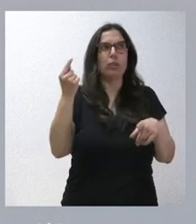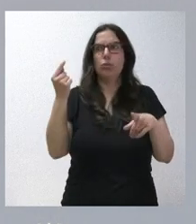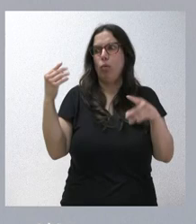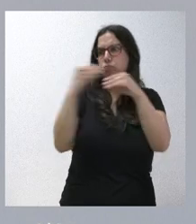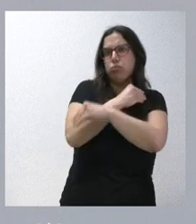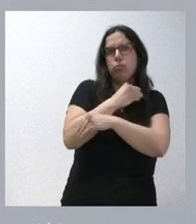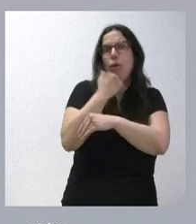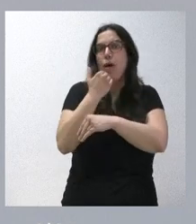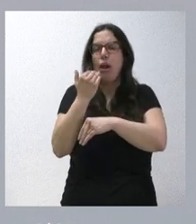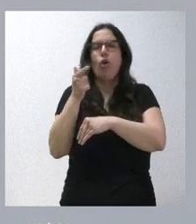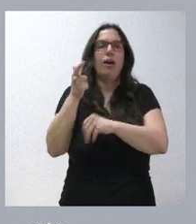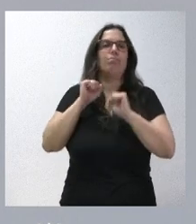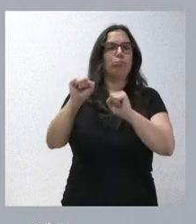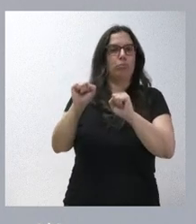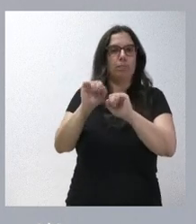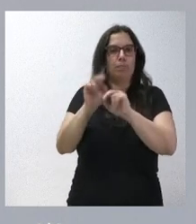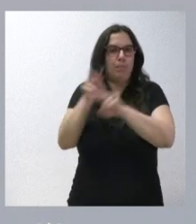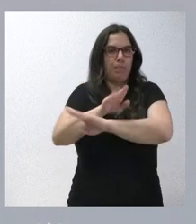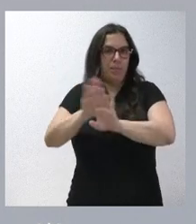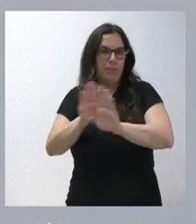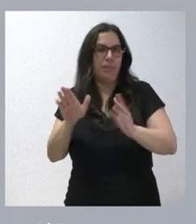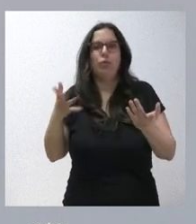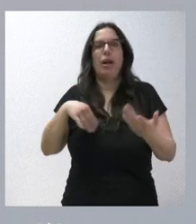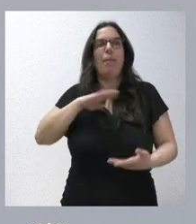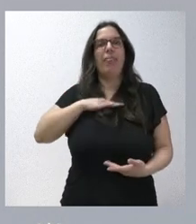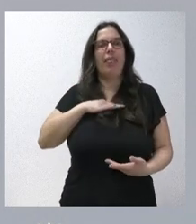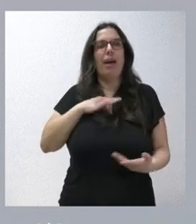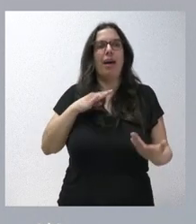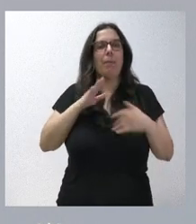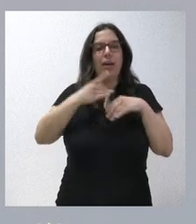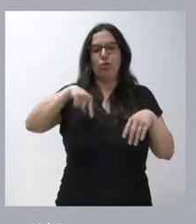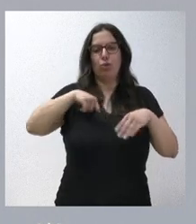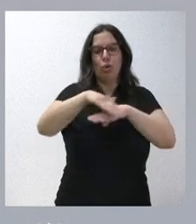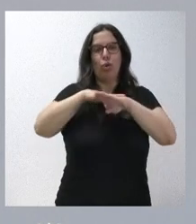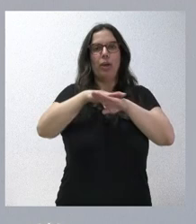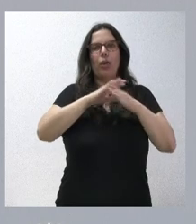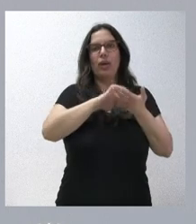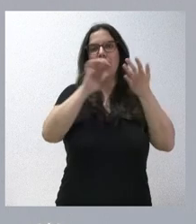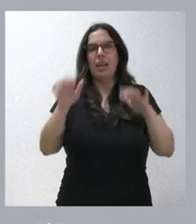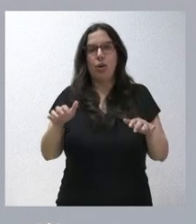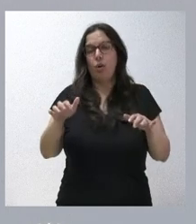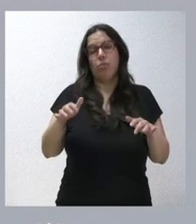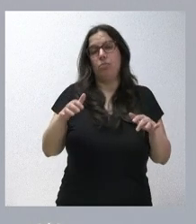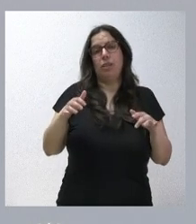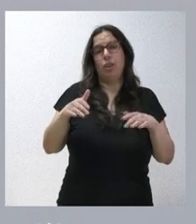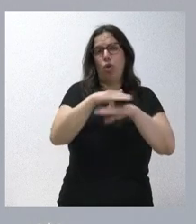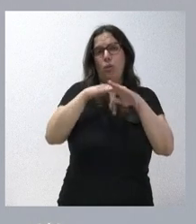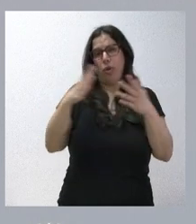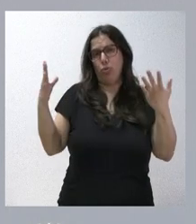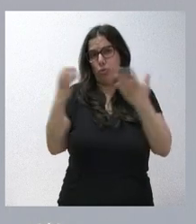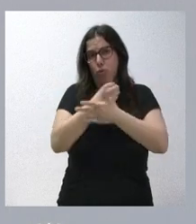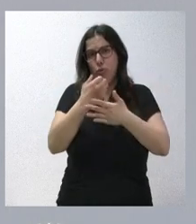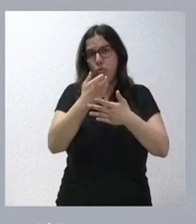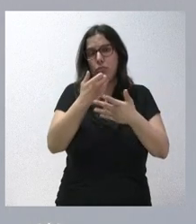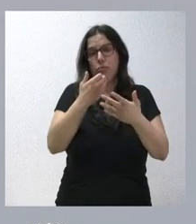manejando por tanto la capacidad que se nos da al gobierno de Castilla y león y a todos los ejecutivos cuando se nos da esta